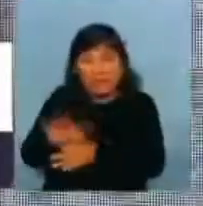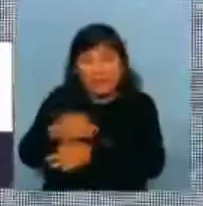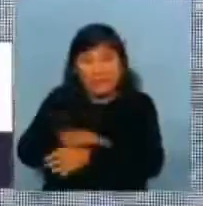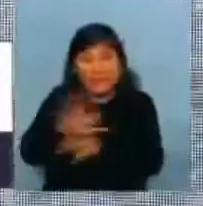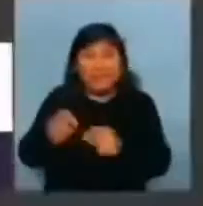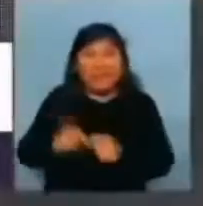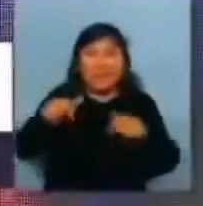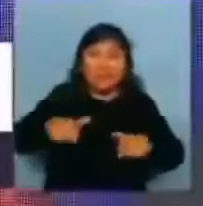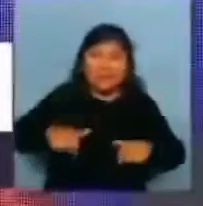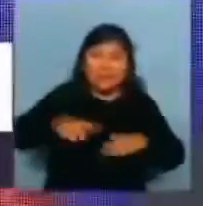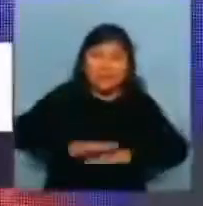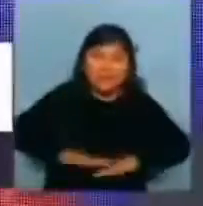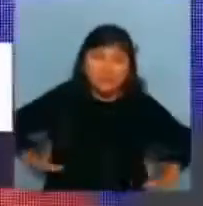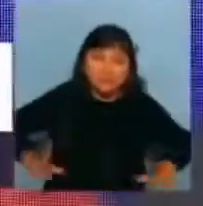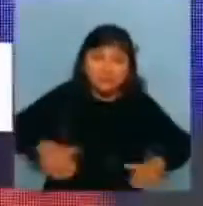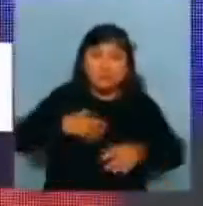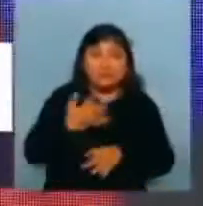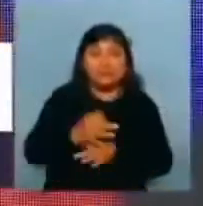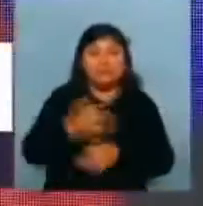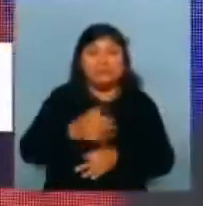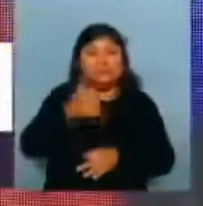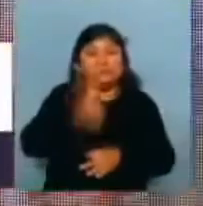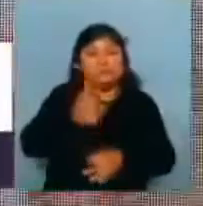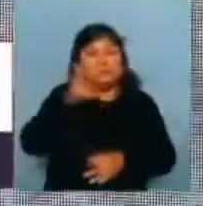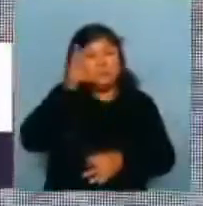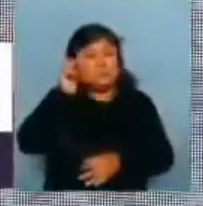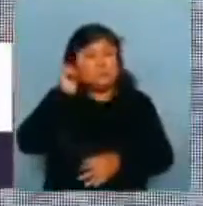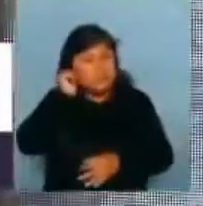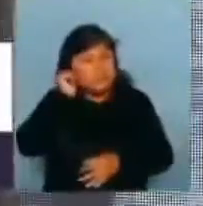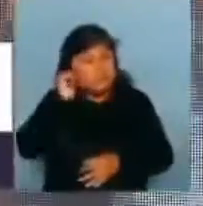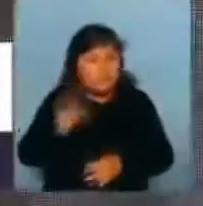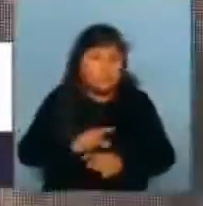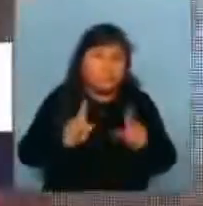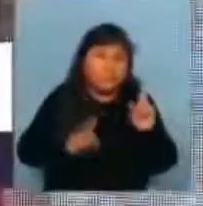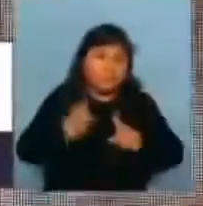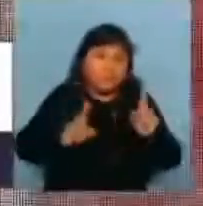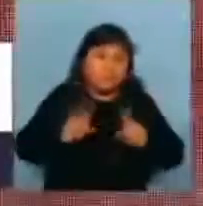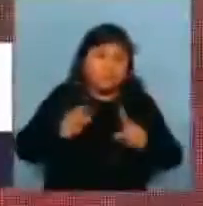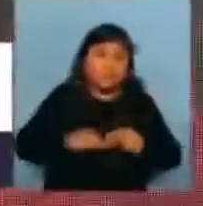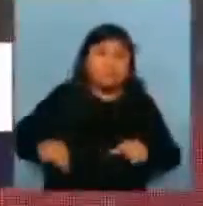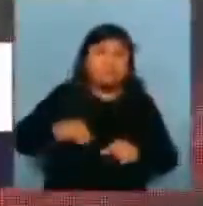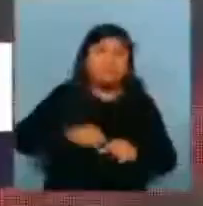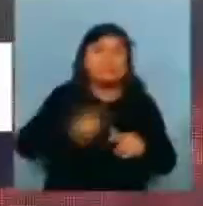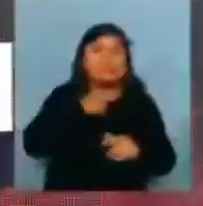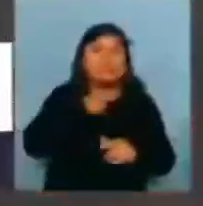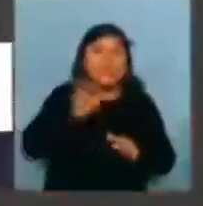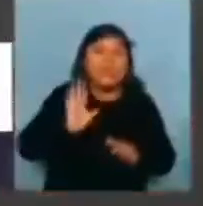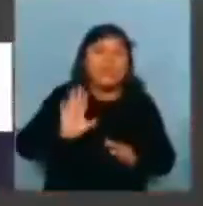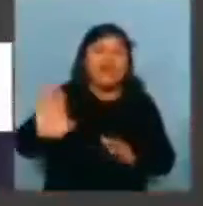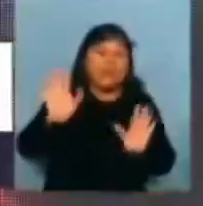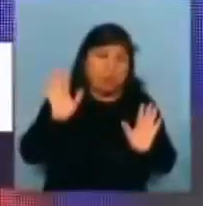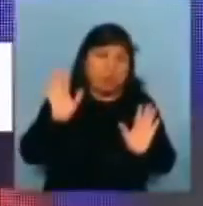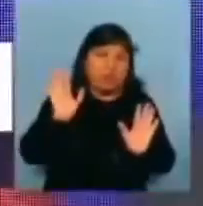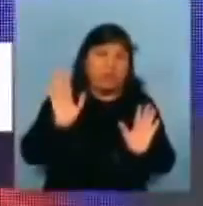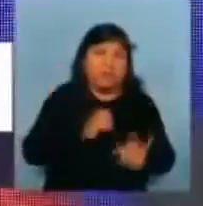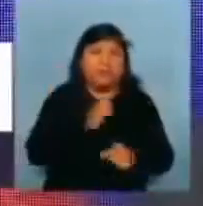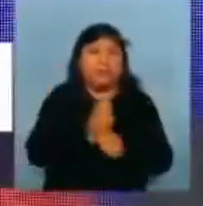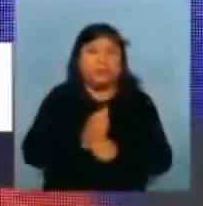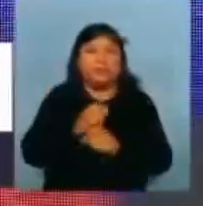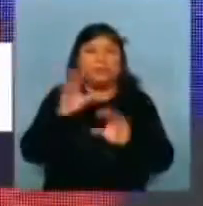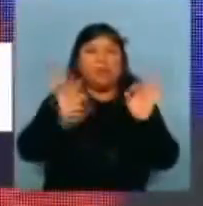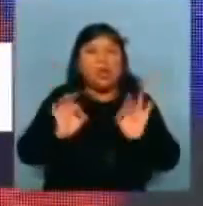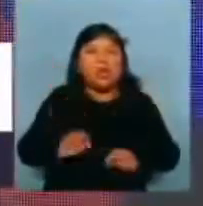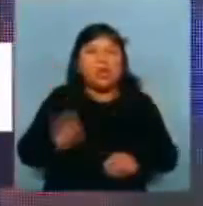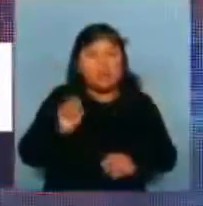hacer un semillero para de acá a un par de años, decir, bueno, estos chicos que hoy ya tienen 15, 16 años son grandes proyectos en